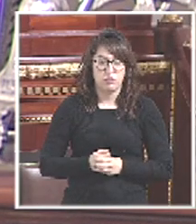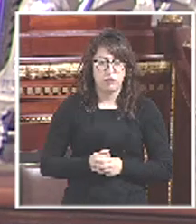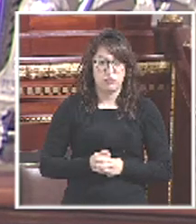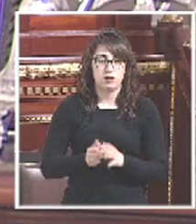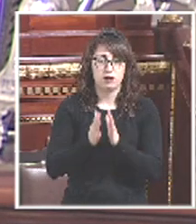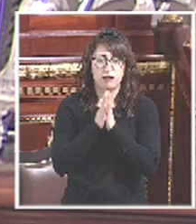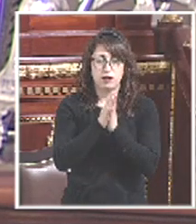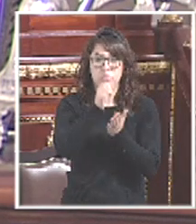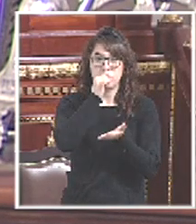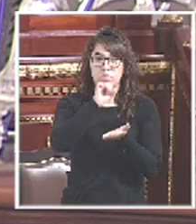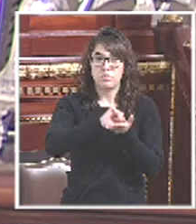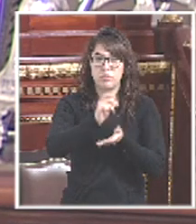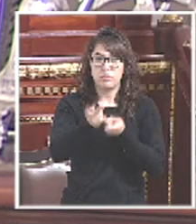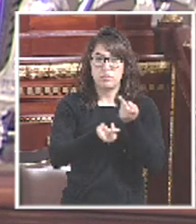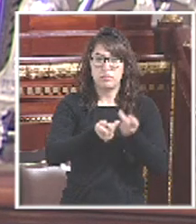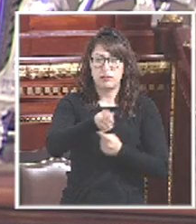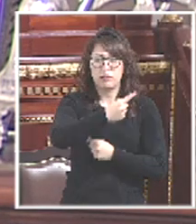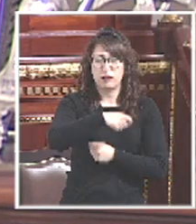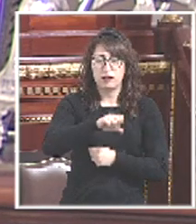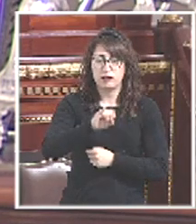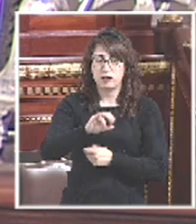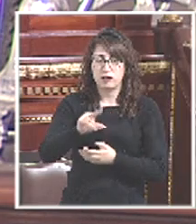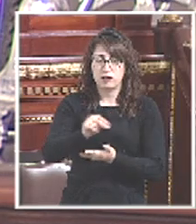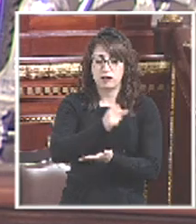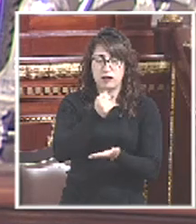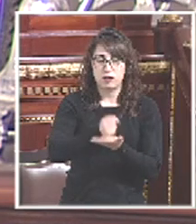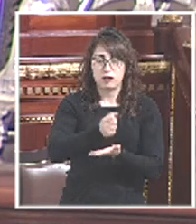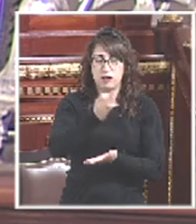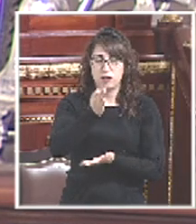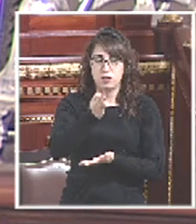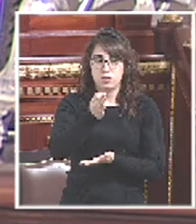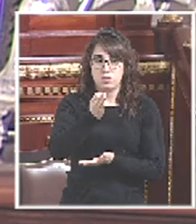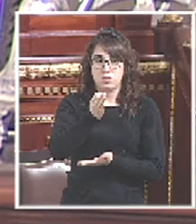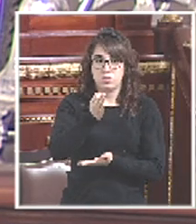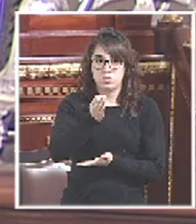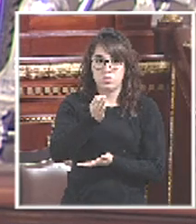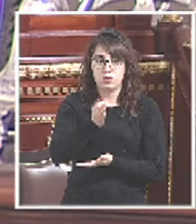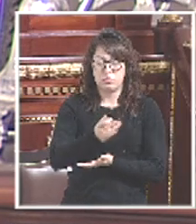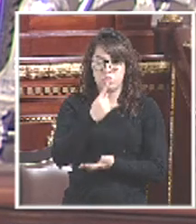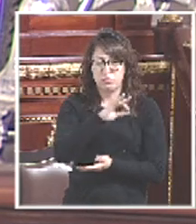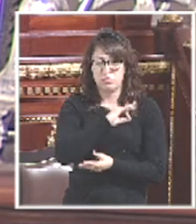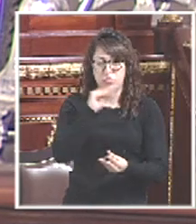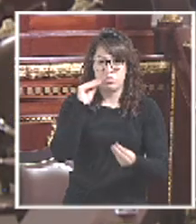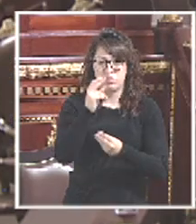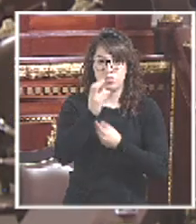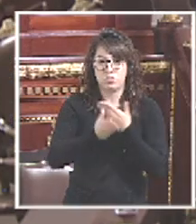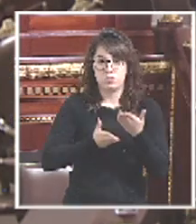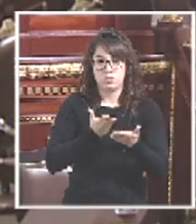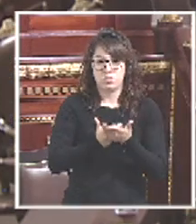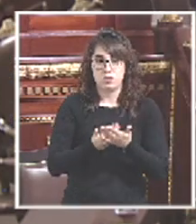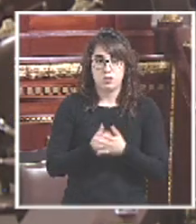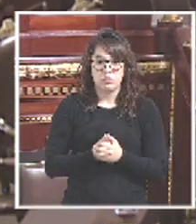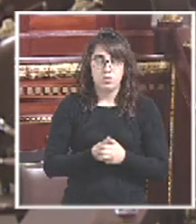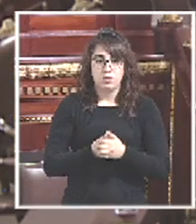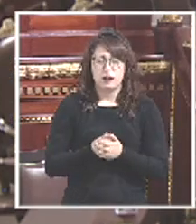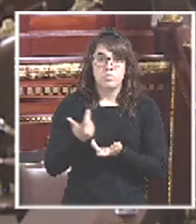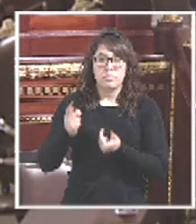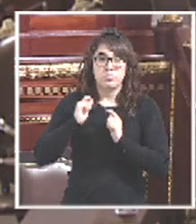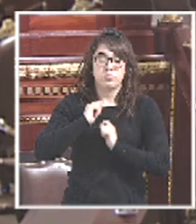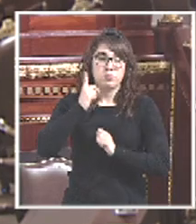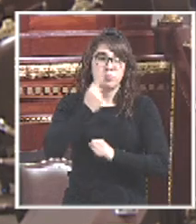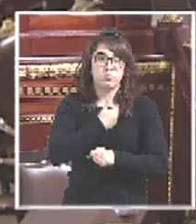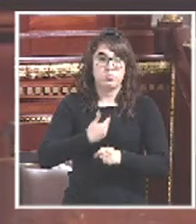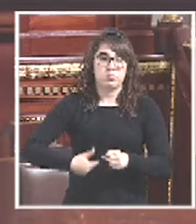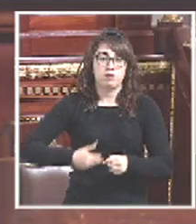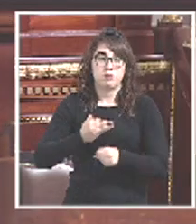Procede a la Secretaría a preguntar a la Comisión Permanente en votación económica si es de aprobarse la proposición a discusión. Por instrucciones de la